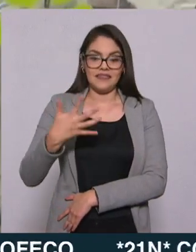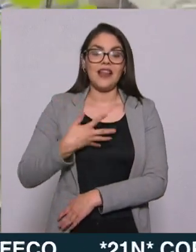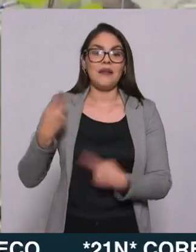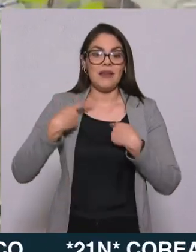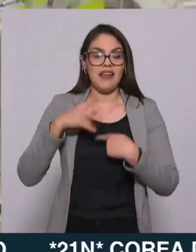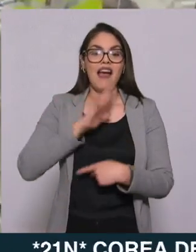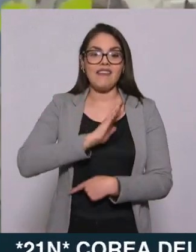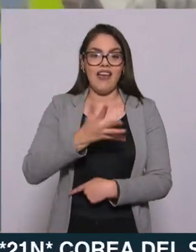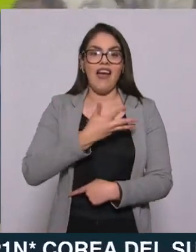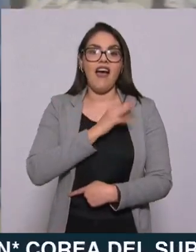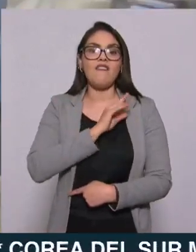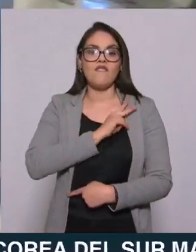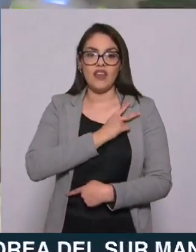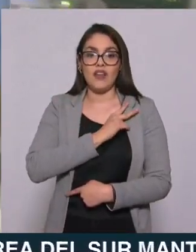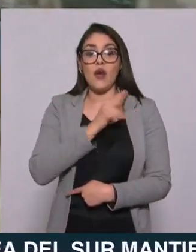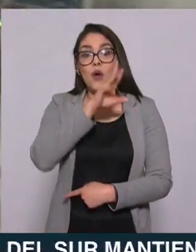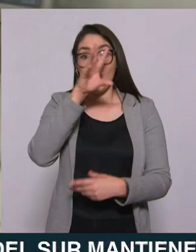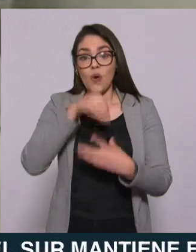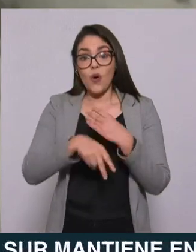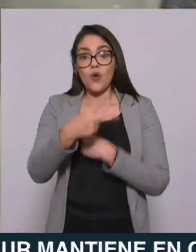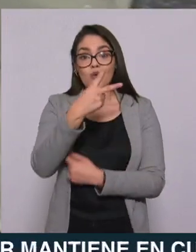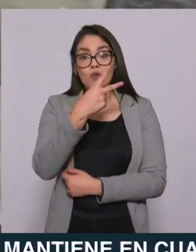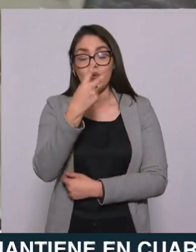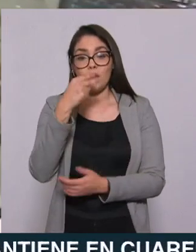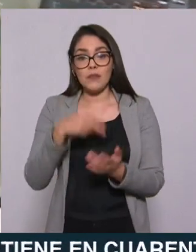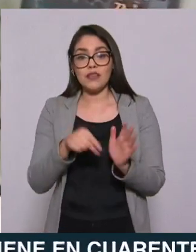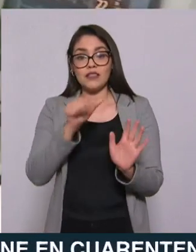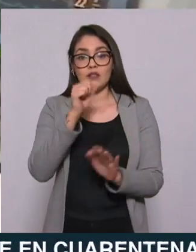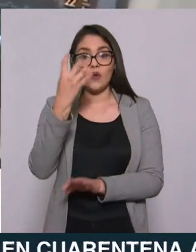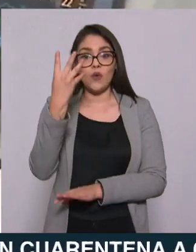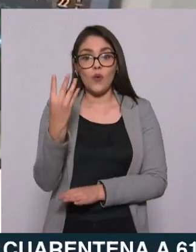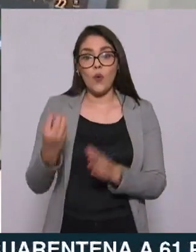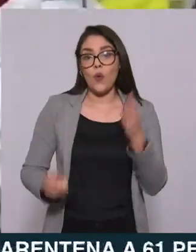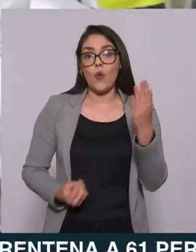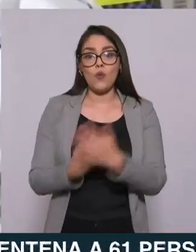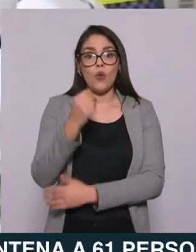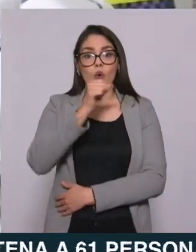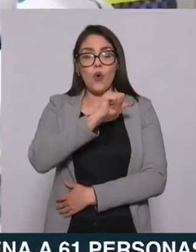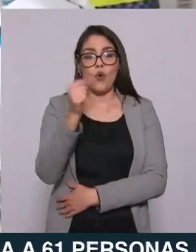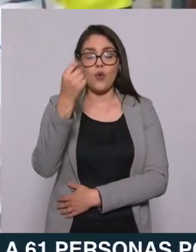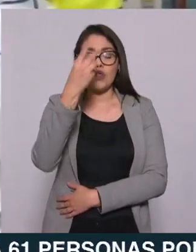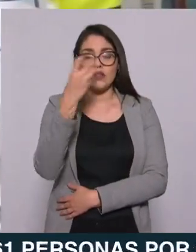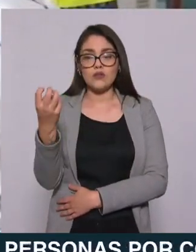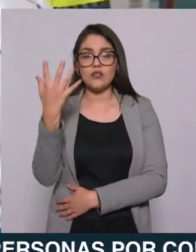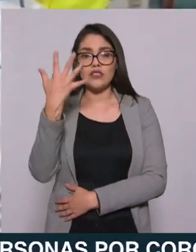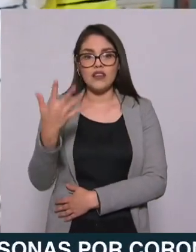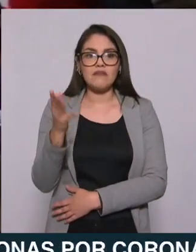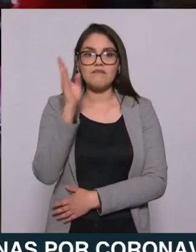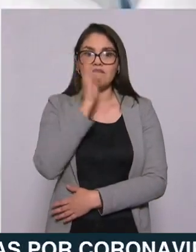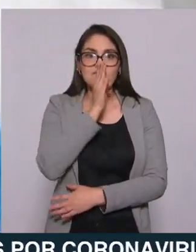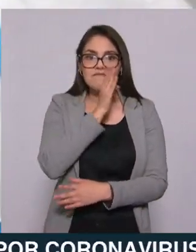cuales 2.604 son casos nuevos y 305 defunciones.